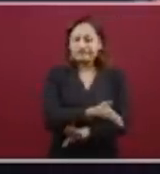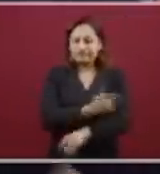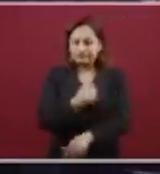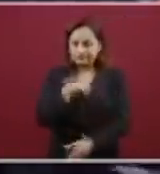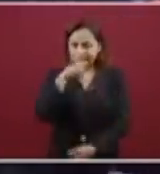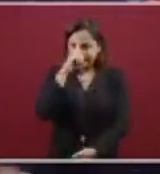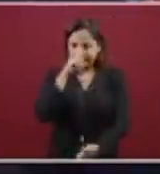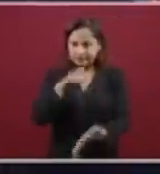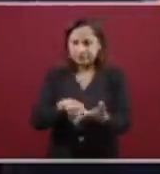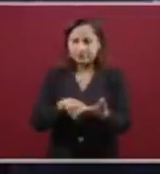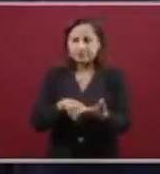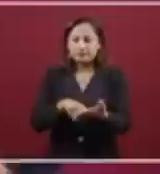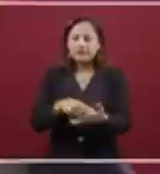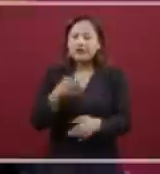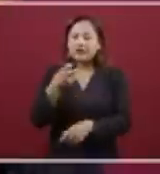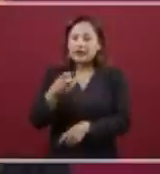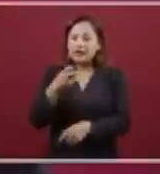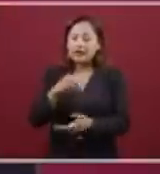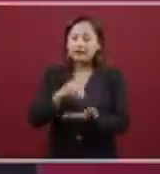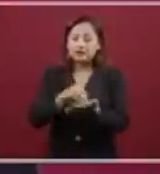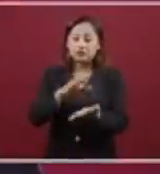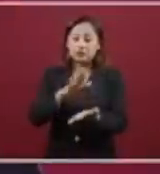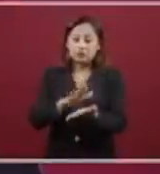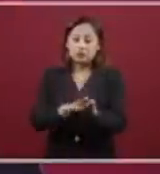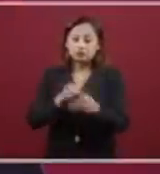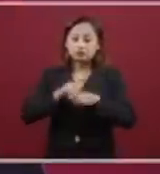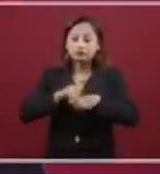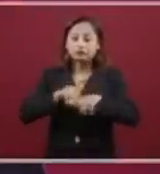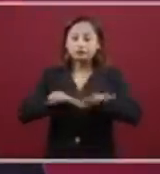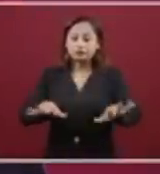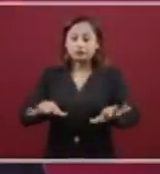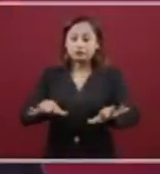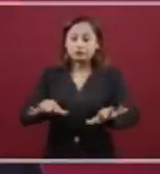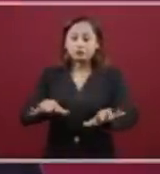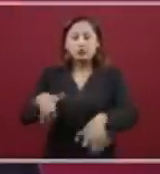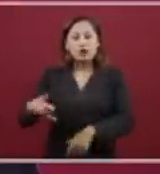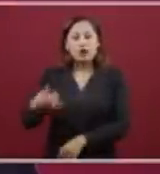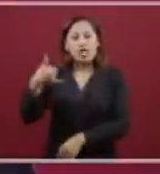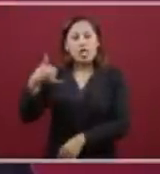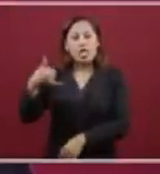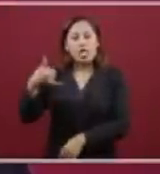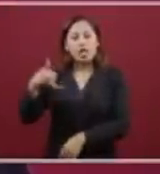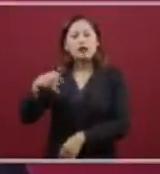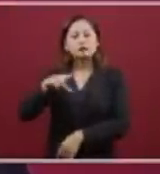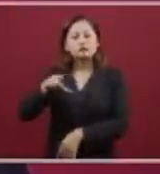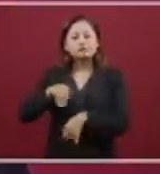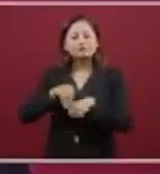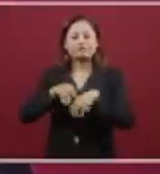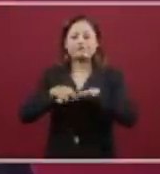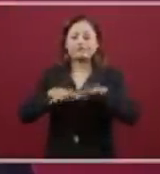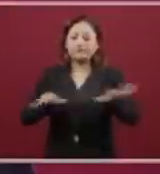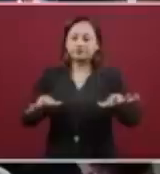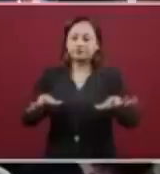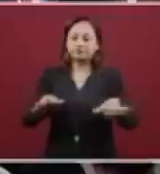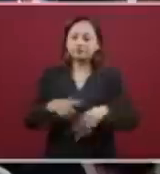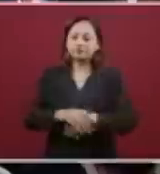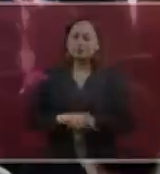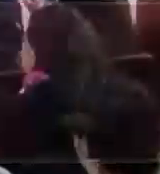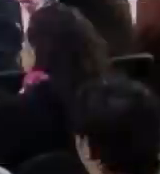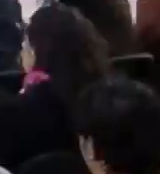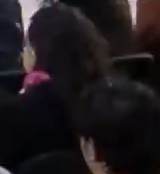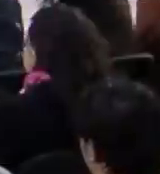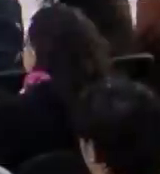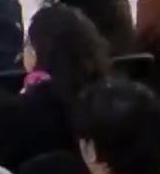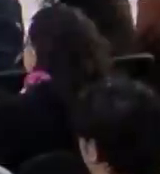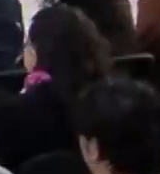pues quedó eso grabado y se dio a conocer creo que también el ex